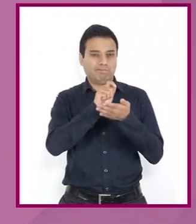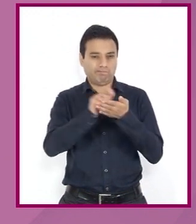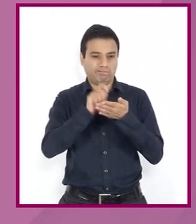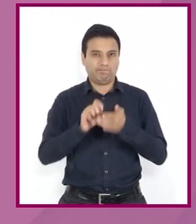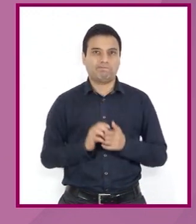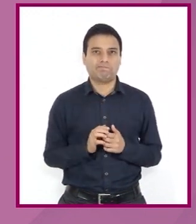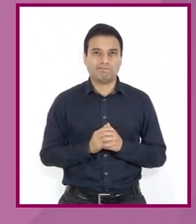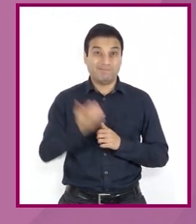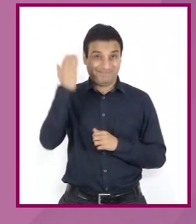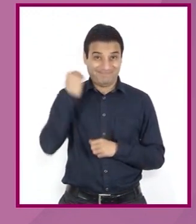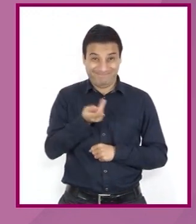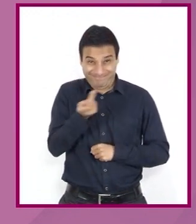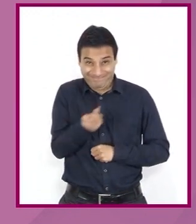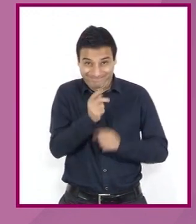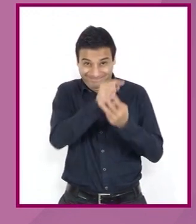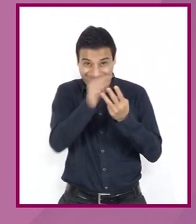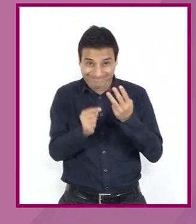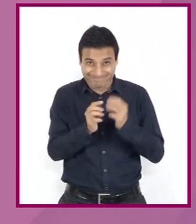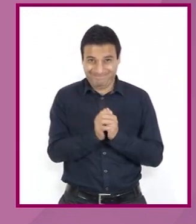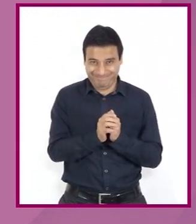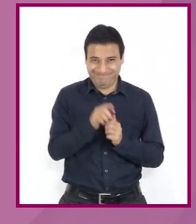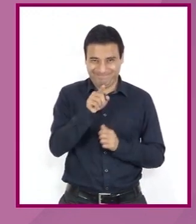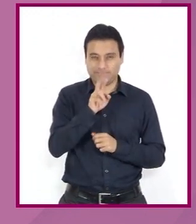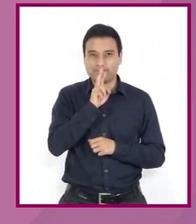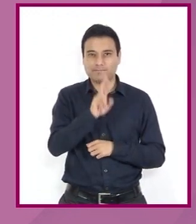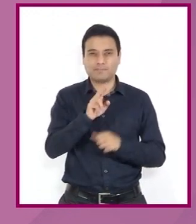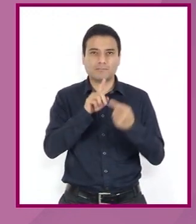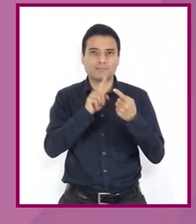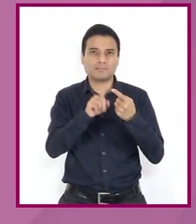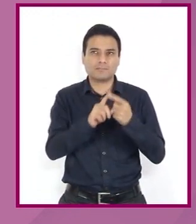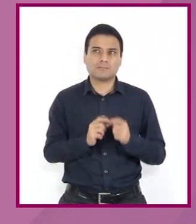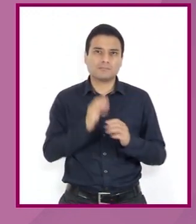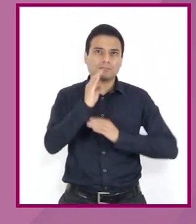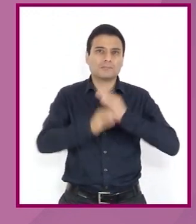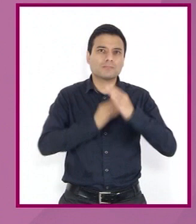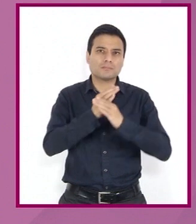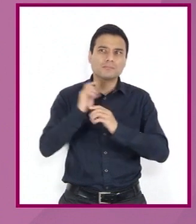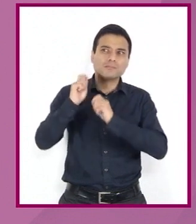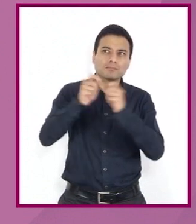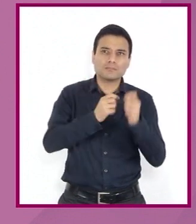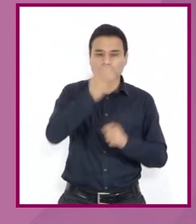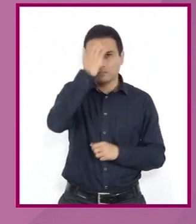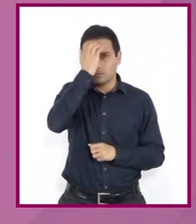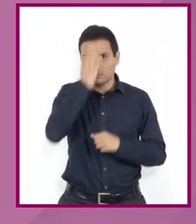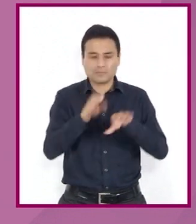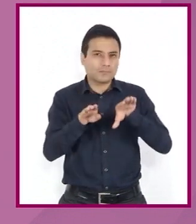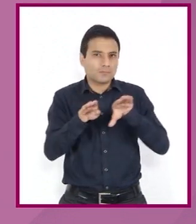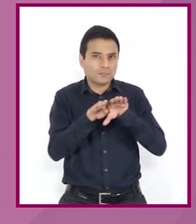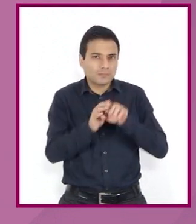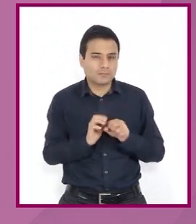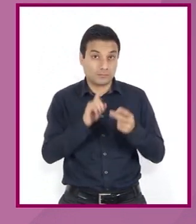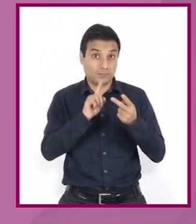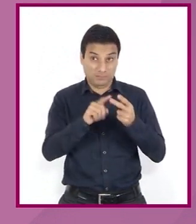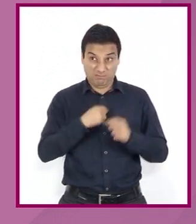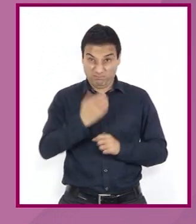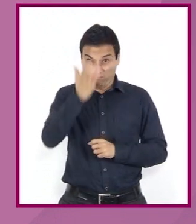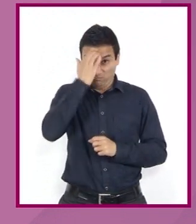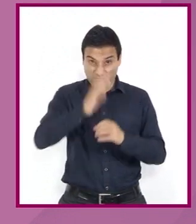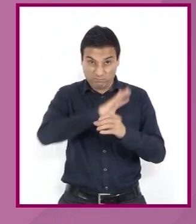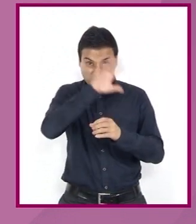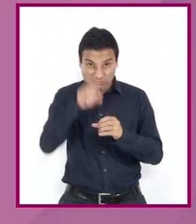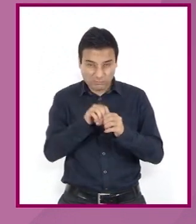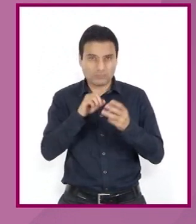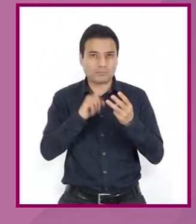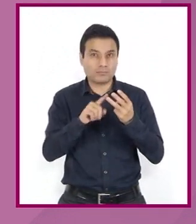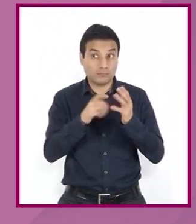principio. ¿Cómo es que sabemos acerca del mundo que nos rodea? ¿Lo sabemos todo o falta